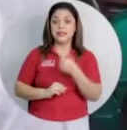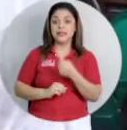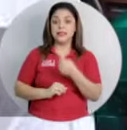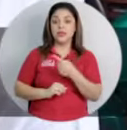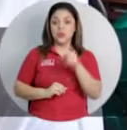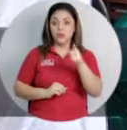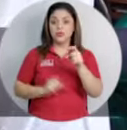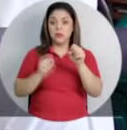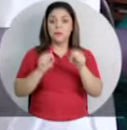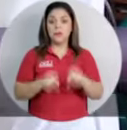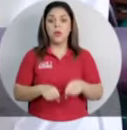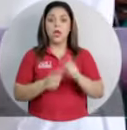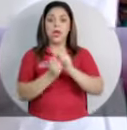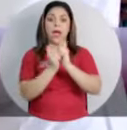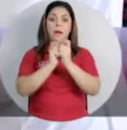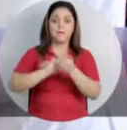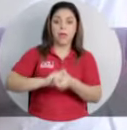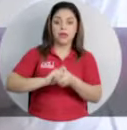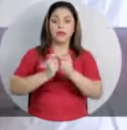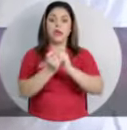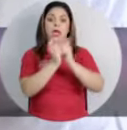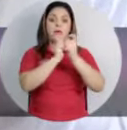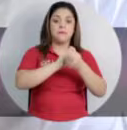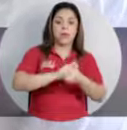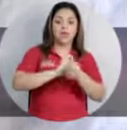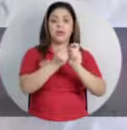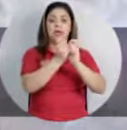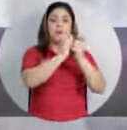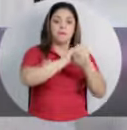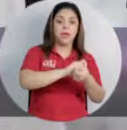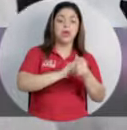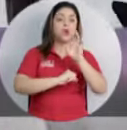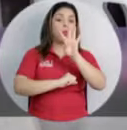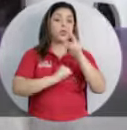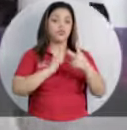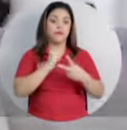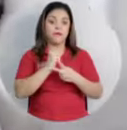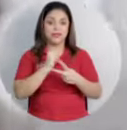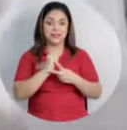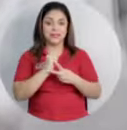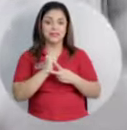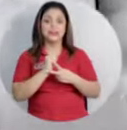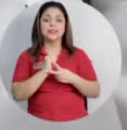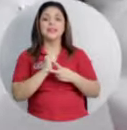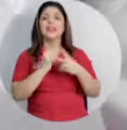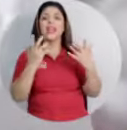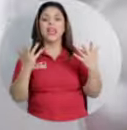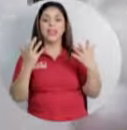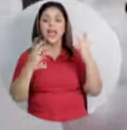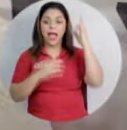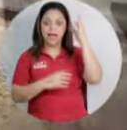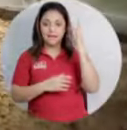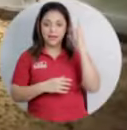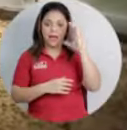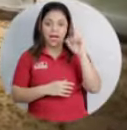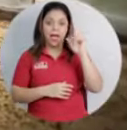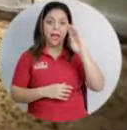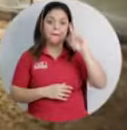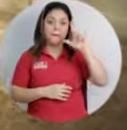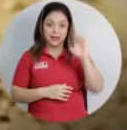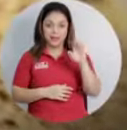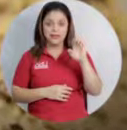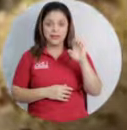cambie hasta 4 veces al año de cablera. Entonces, si tu cablera ya está muy cara y no te da lo mismo que te da otra,